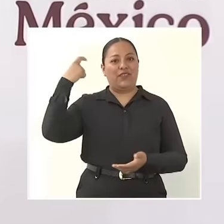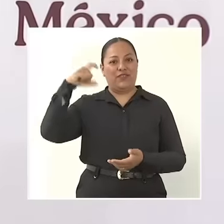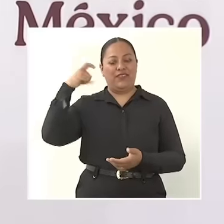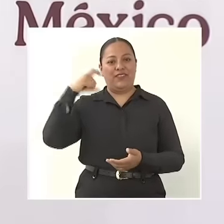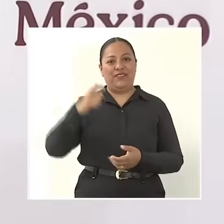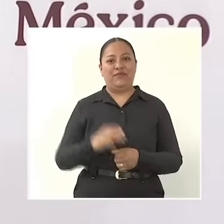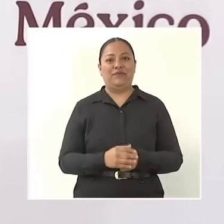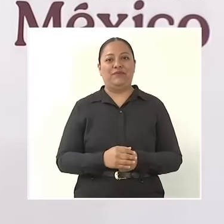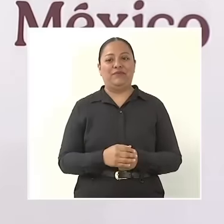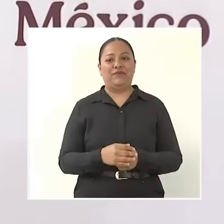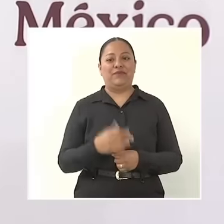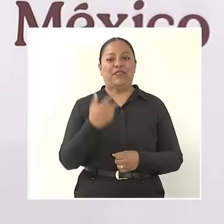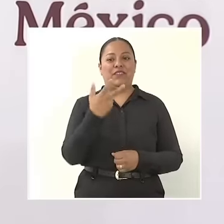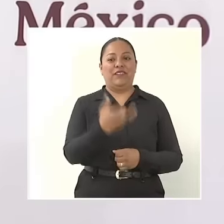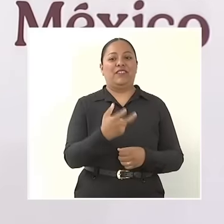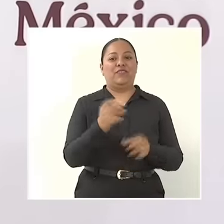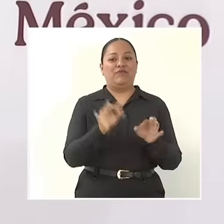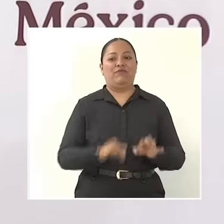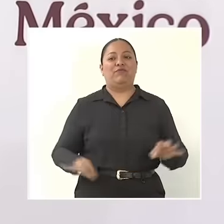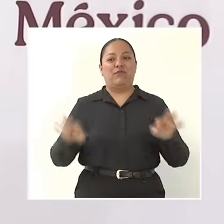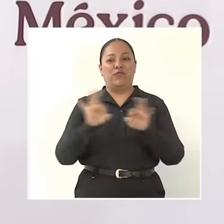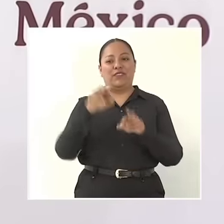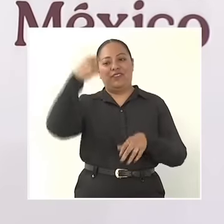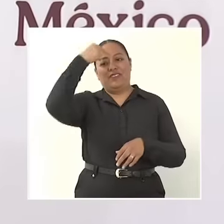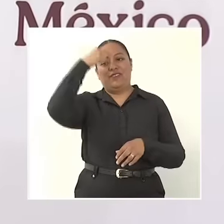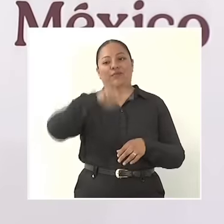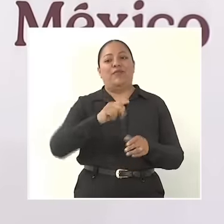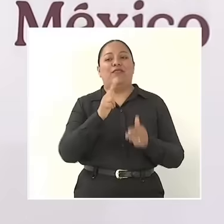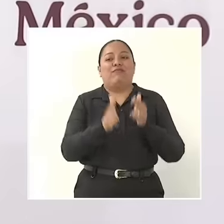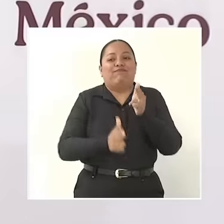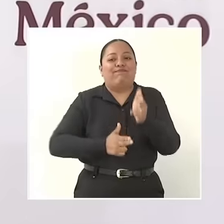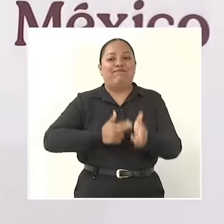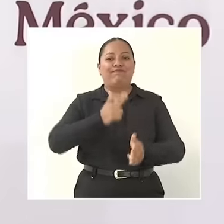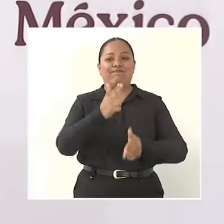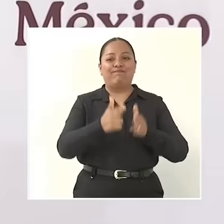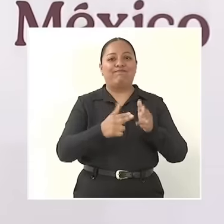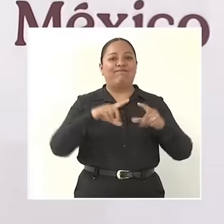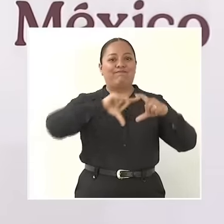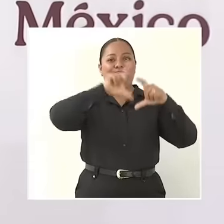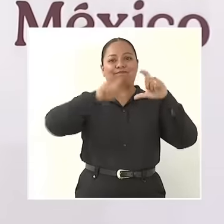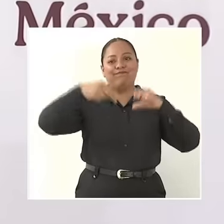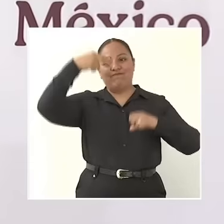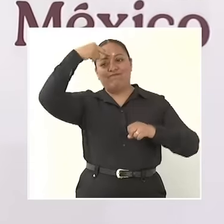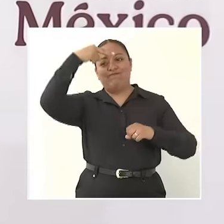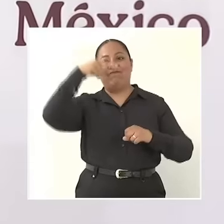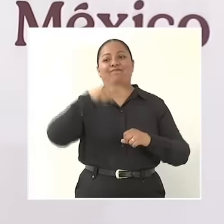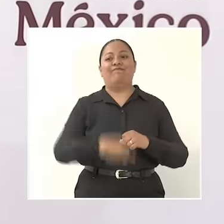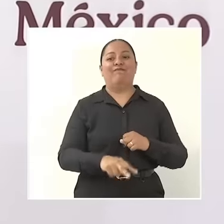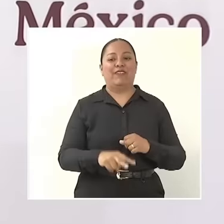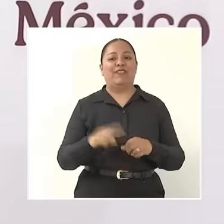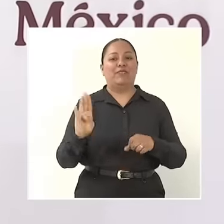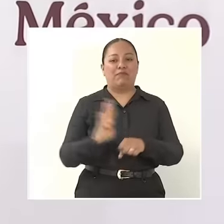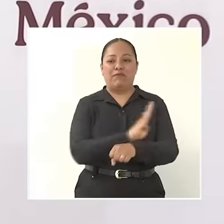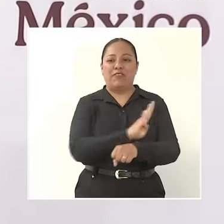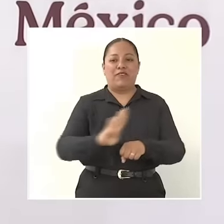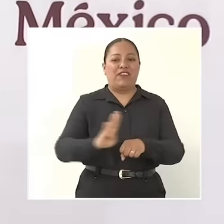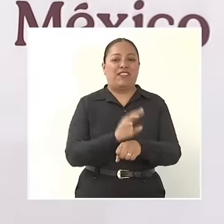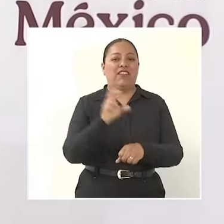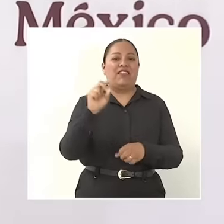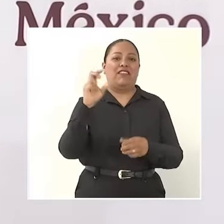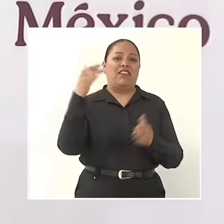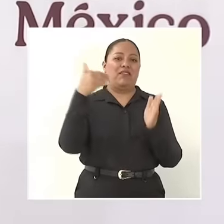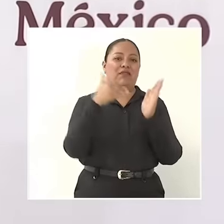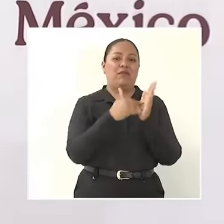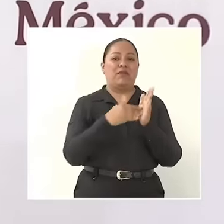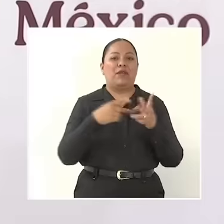la consolidación de la red ferroviaria de pasajeros de todo el país. Beneficiará inmediatamente a más de 30.000 personas que todos los